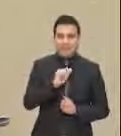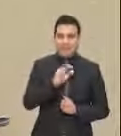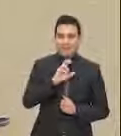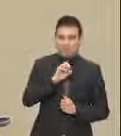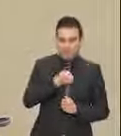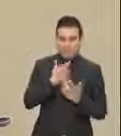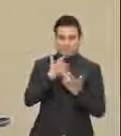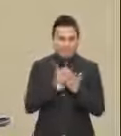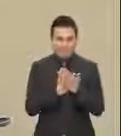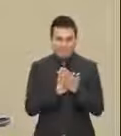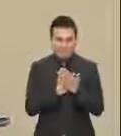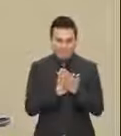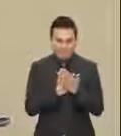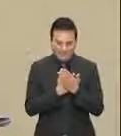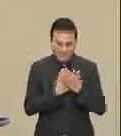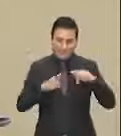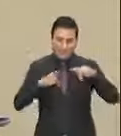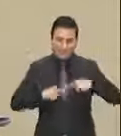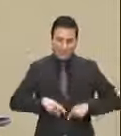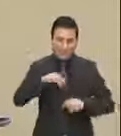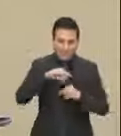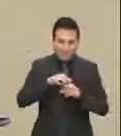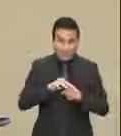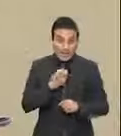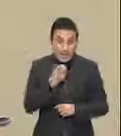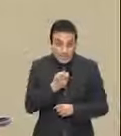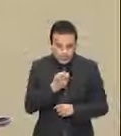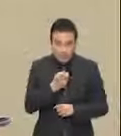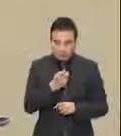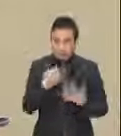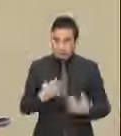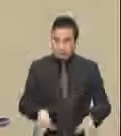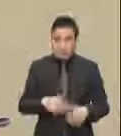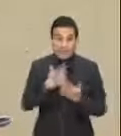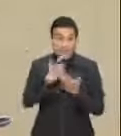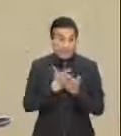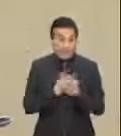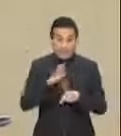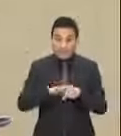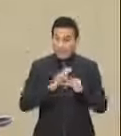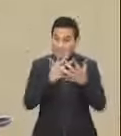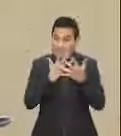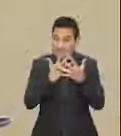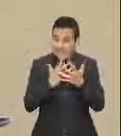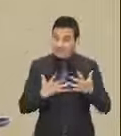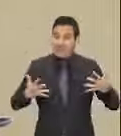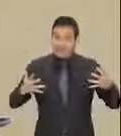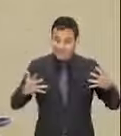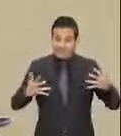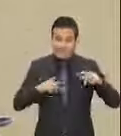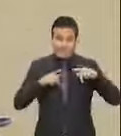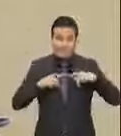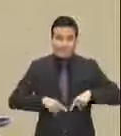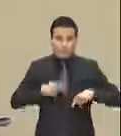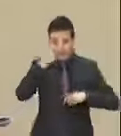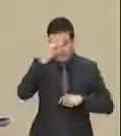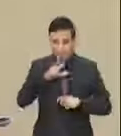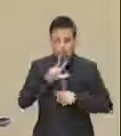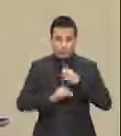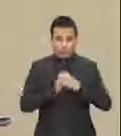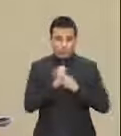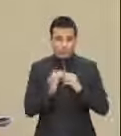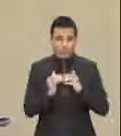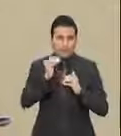base de datos biométrica más grande y actualizada de las y los ciudadanos de 18 años y más en el estado mexicano tampoco lo